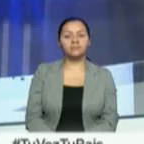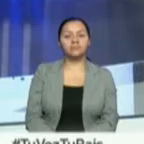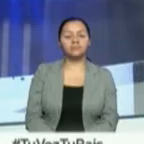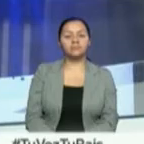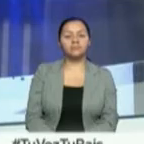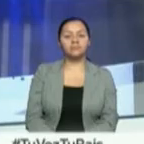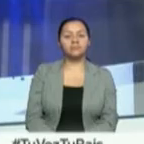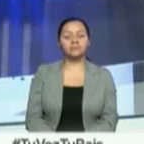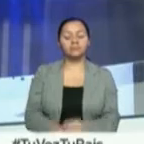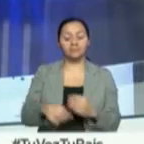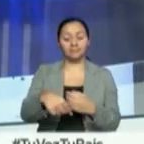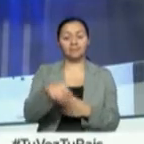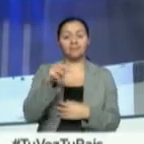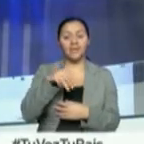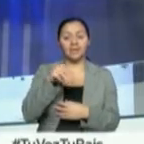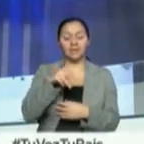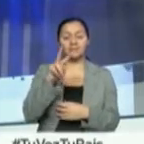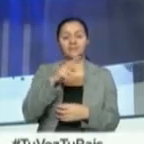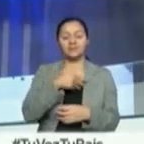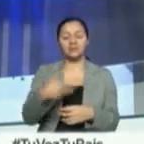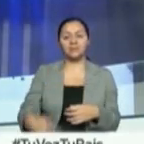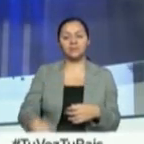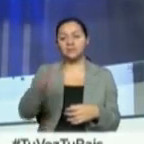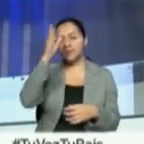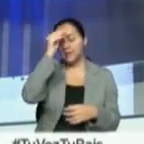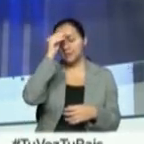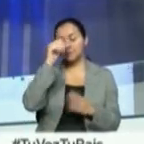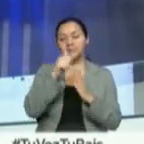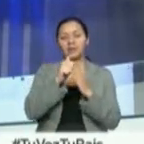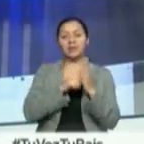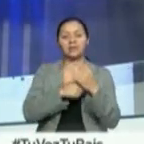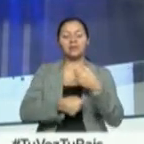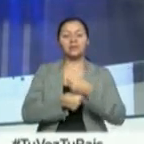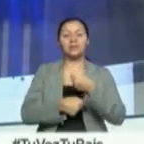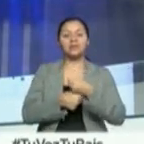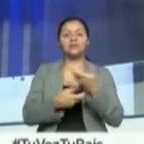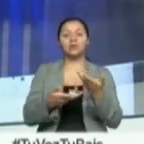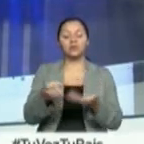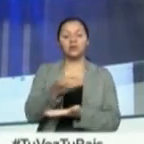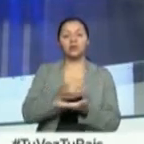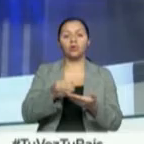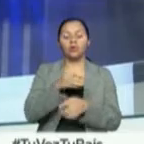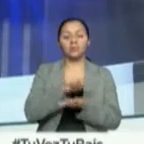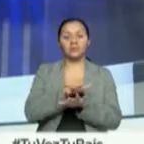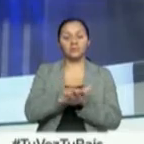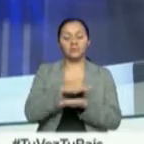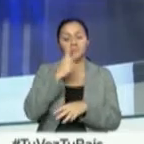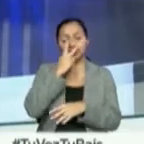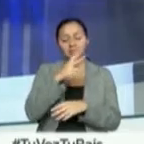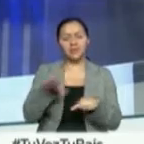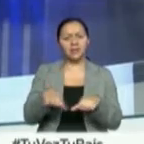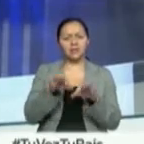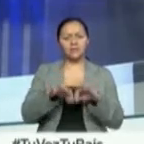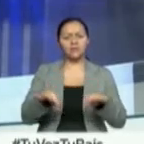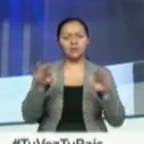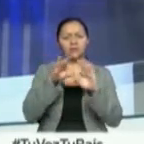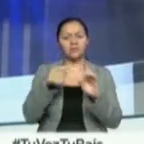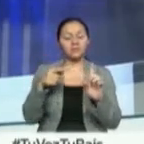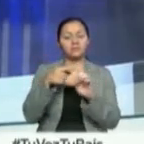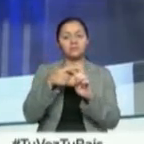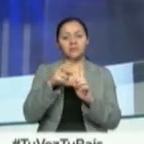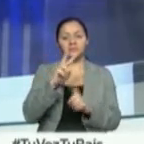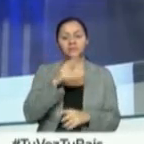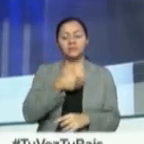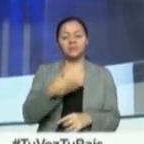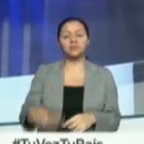este martes del vicepresidente jorge glass cumplió su agenda de trabajo en el oro una de las actividades más importantes que efectuó el segundo